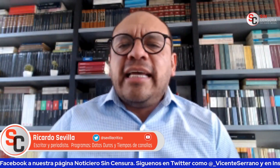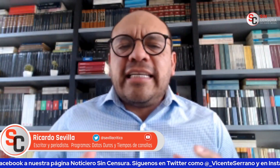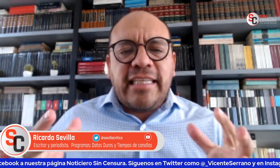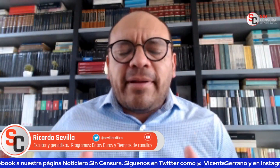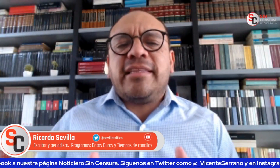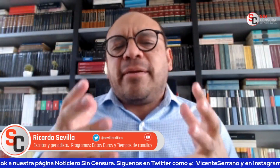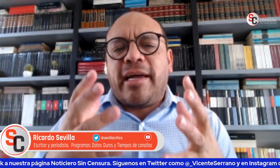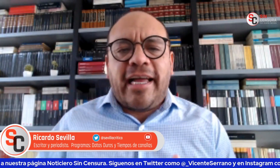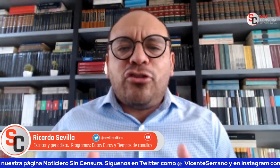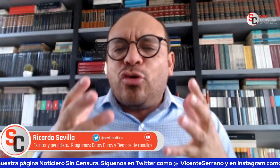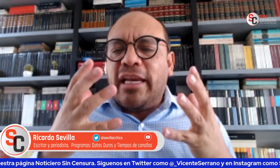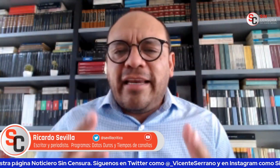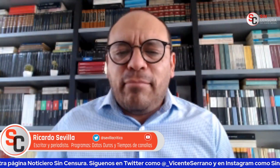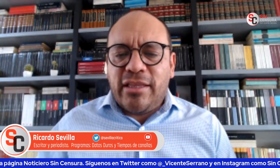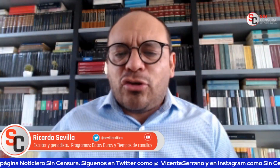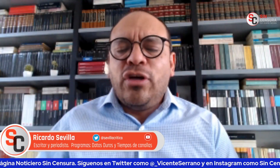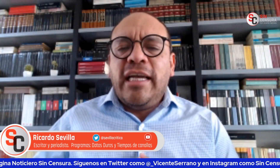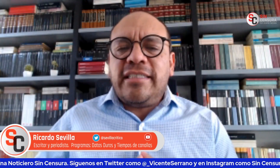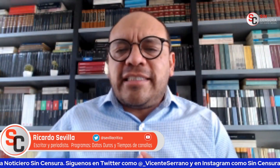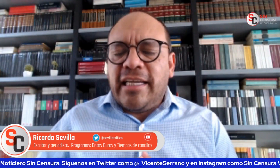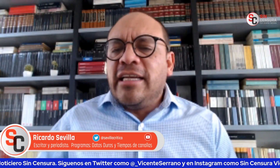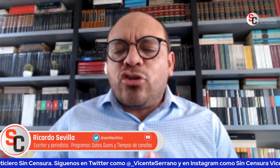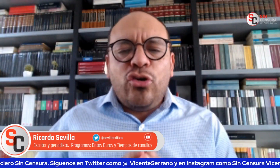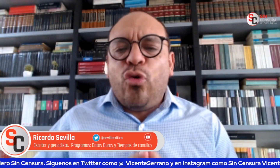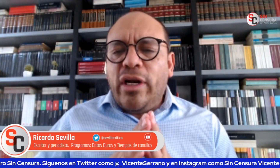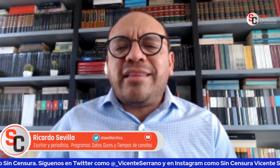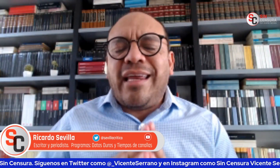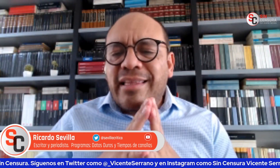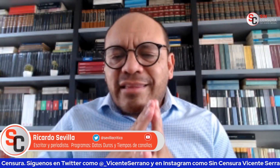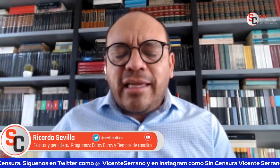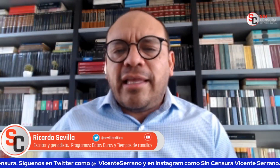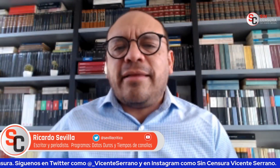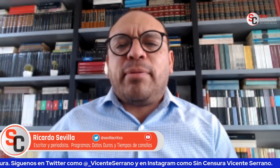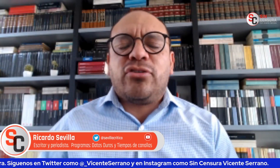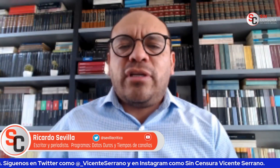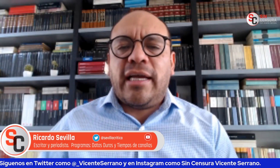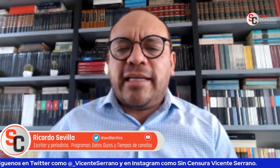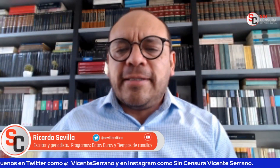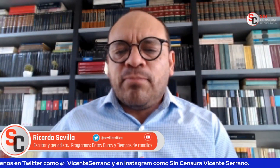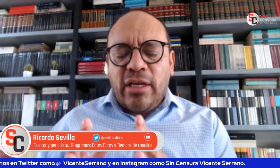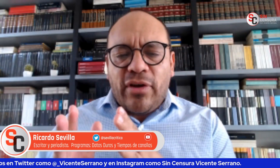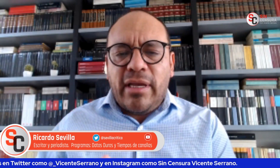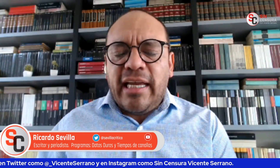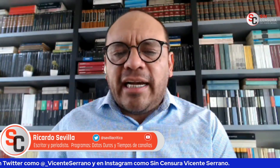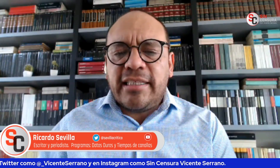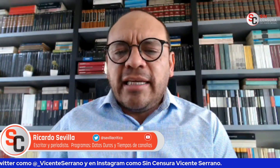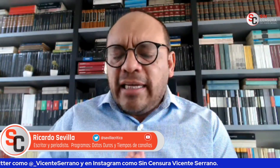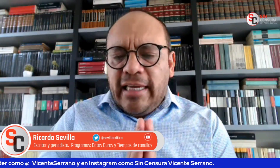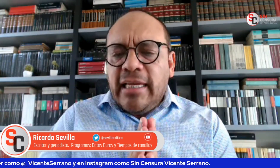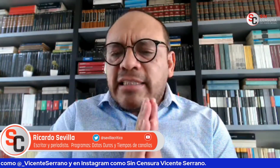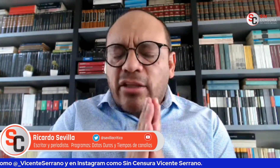personaje estaban trabajando en el metro. Es decir, son una treintena de personajes, de